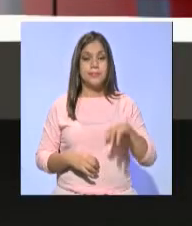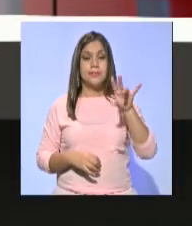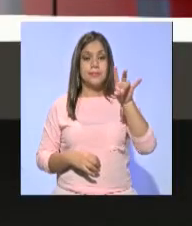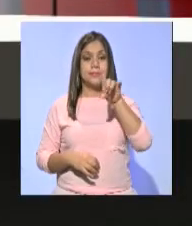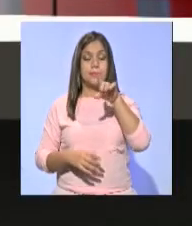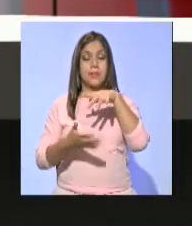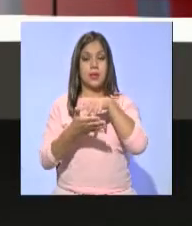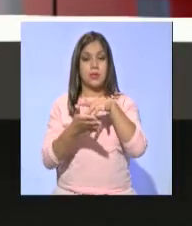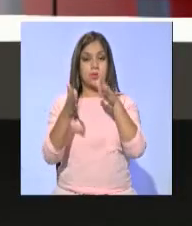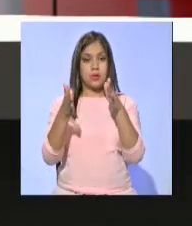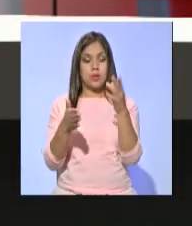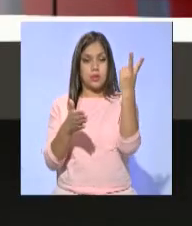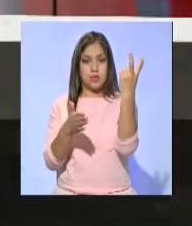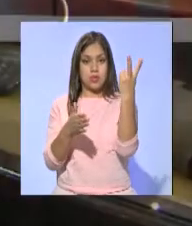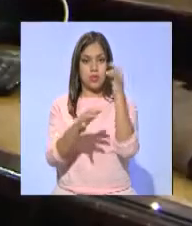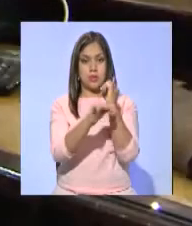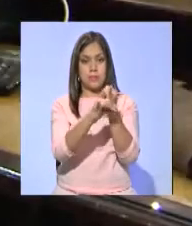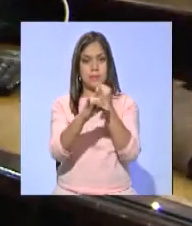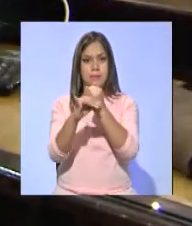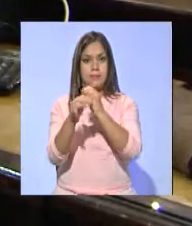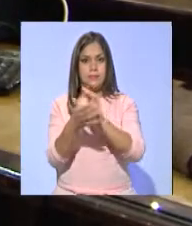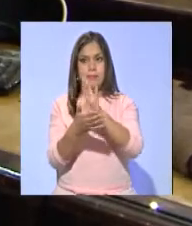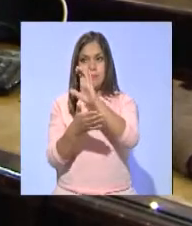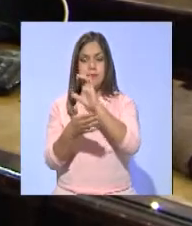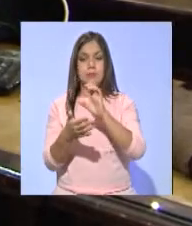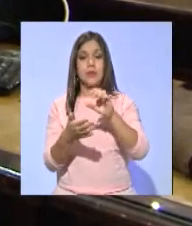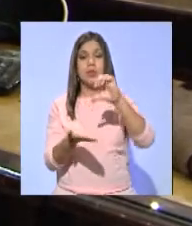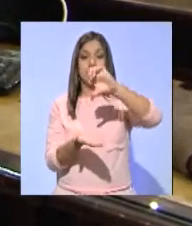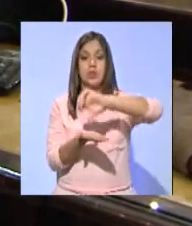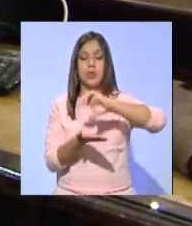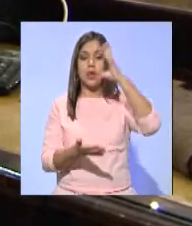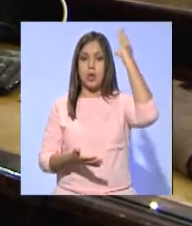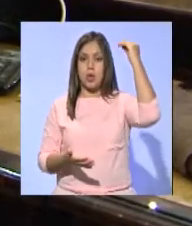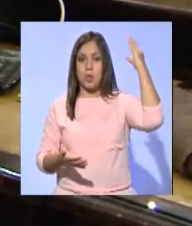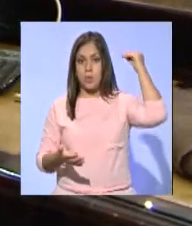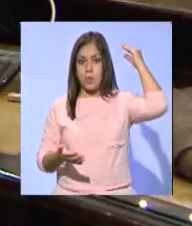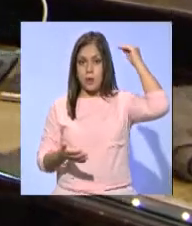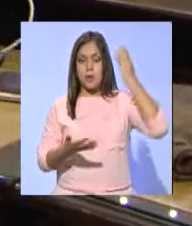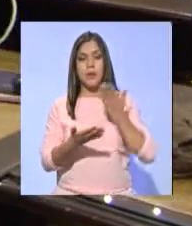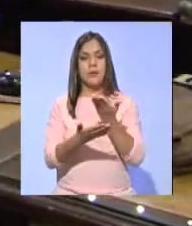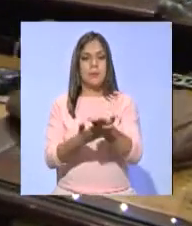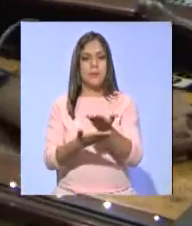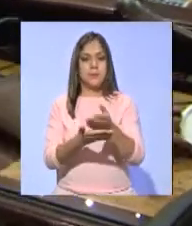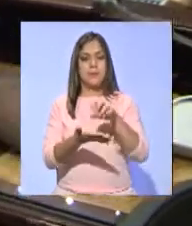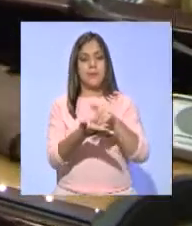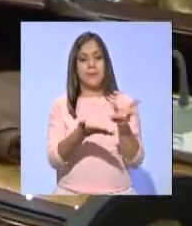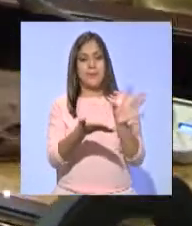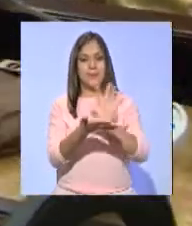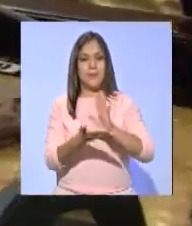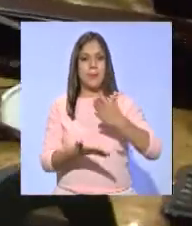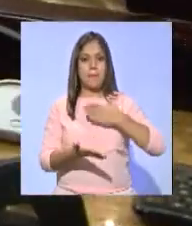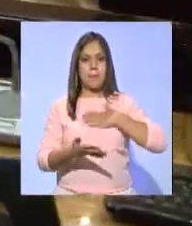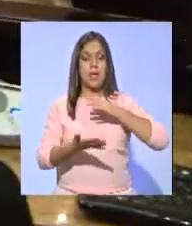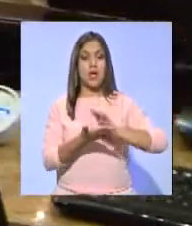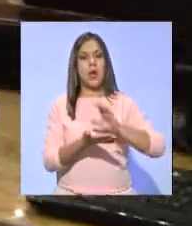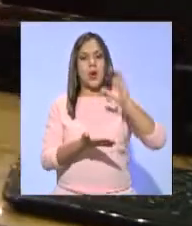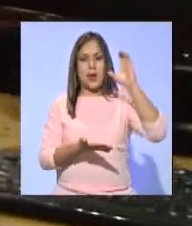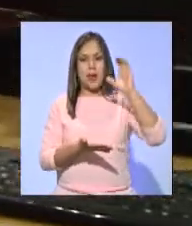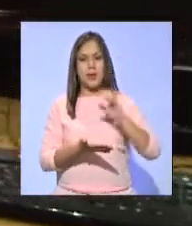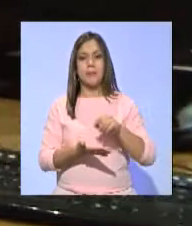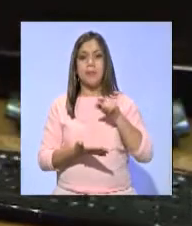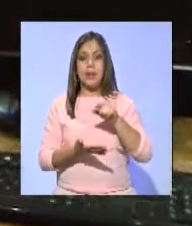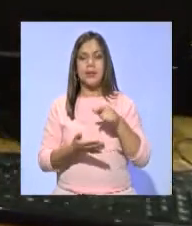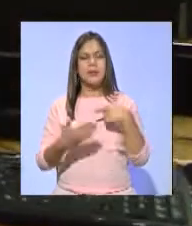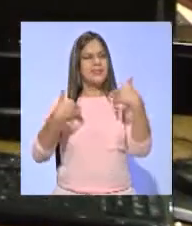71 estudiantes de 12 instituciones educativas de la ciudad de Riobamba participaron de la iniciativa Asamblea en mi colegio, donde se simula el